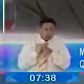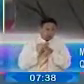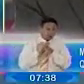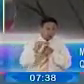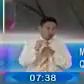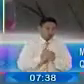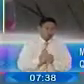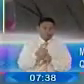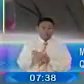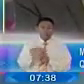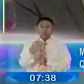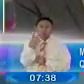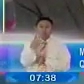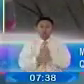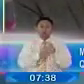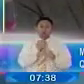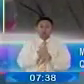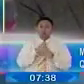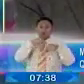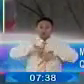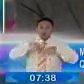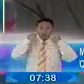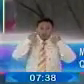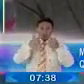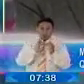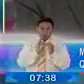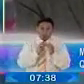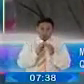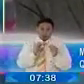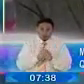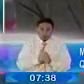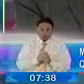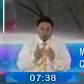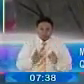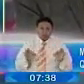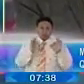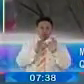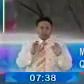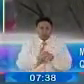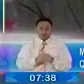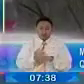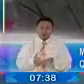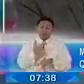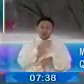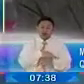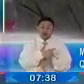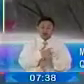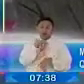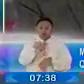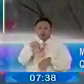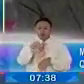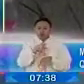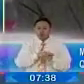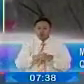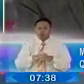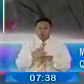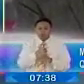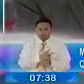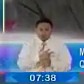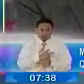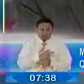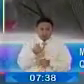los siguientes 4 años dándole conservación. Esto es importantísimo, porque antes reparábamos la vía, pero ya nadie la conservaba porque